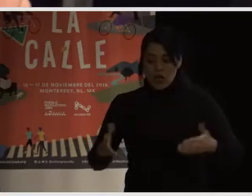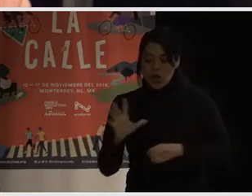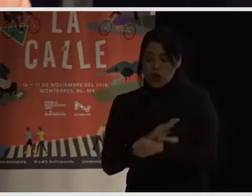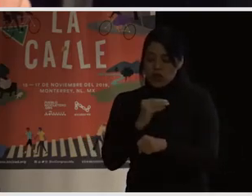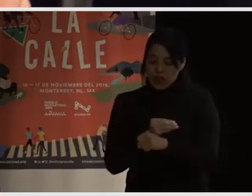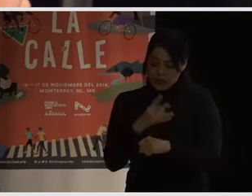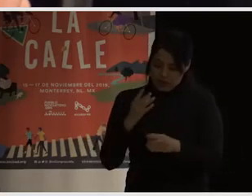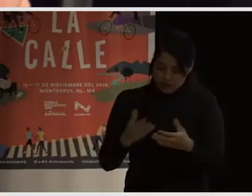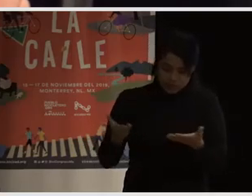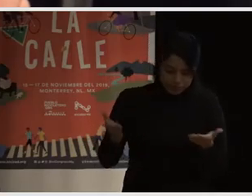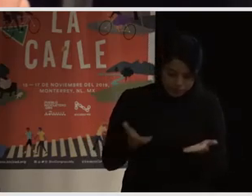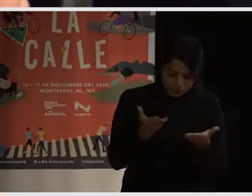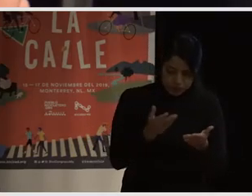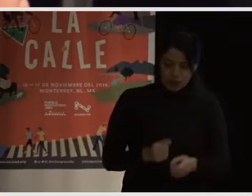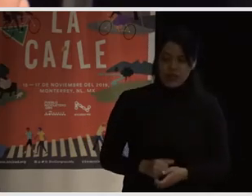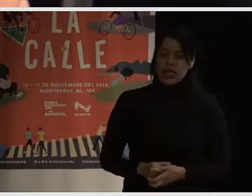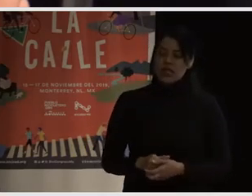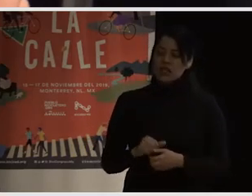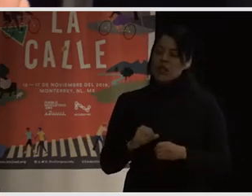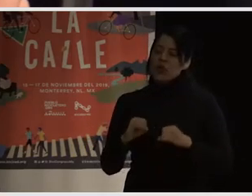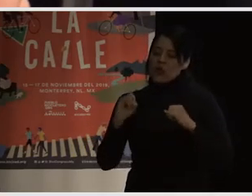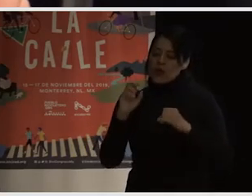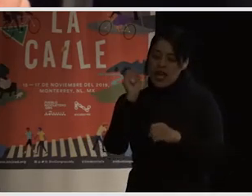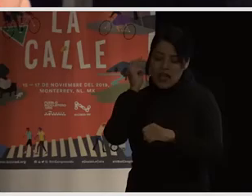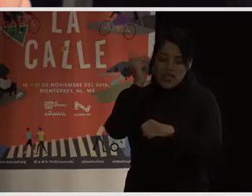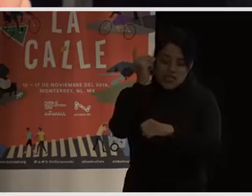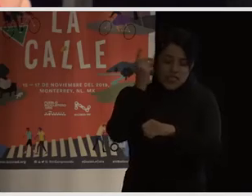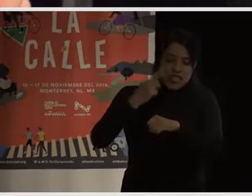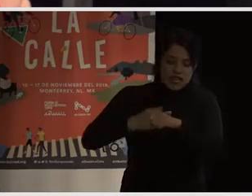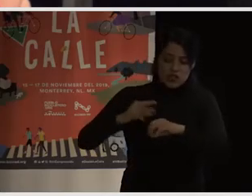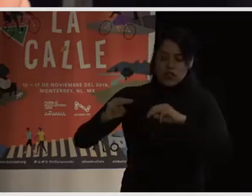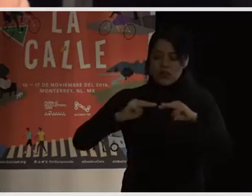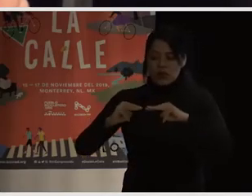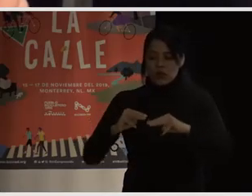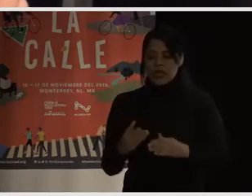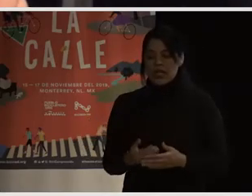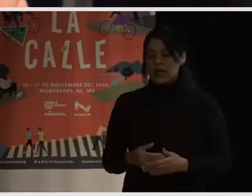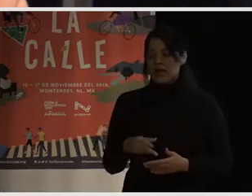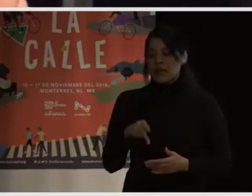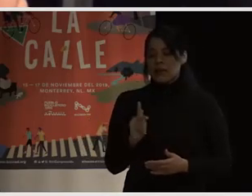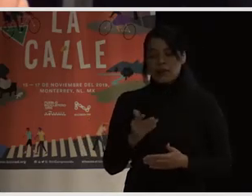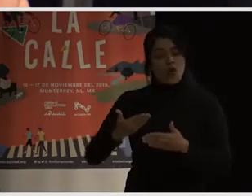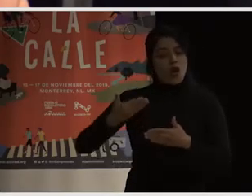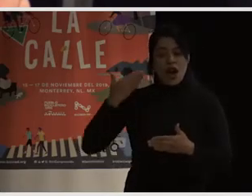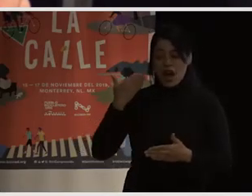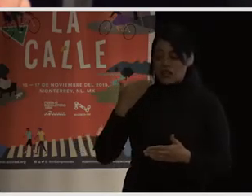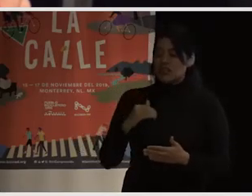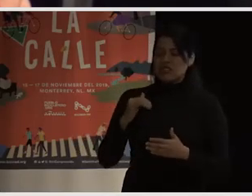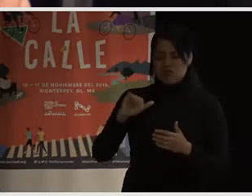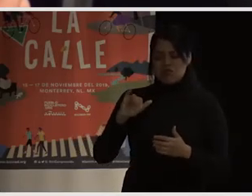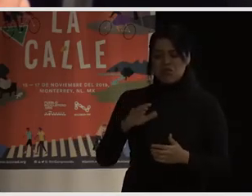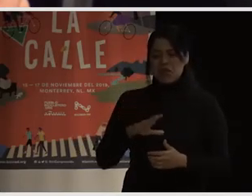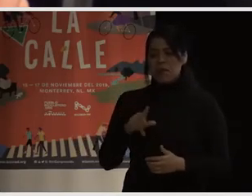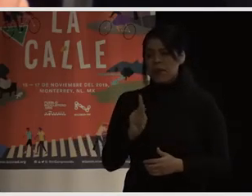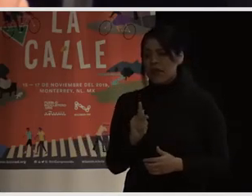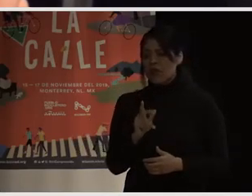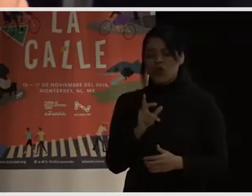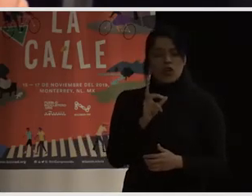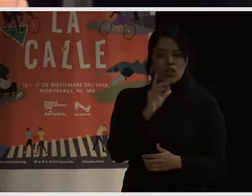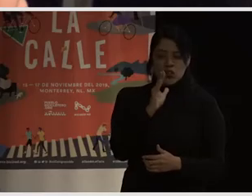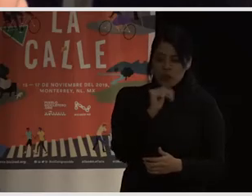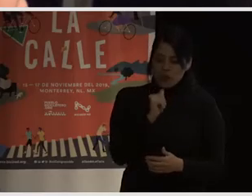movilidad aún y cuando antes existía no tenía las facultades y atribuciones que tiene actualmente tenemos un excelente